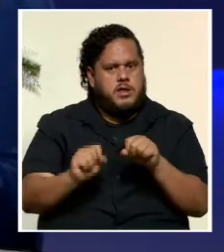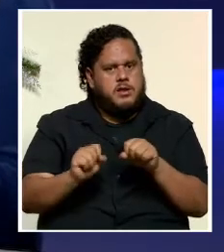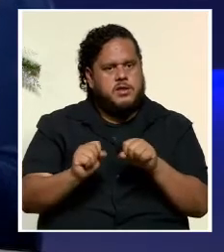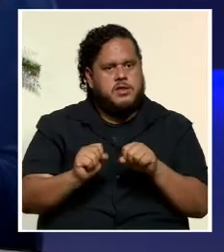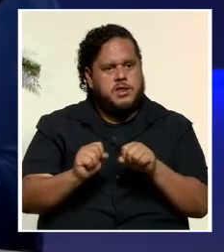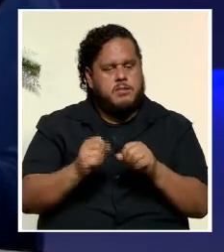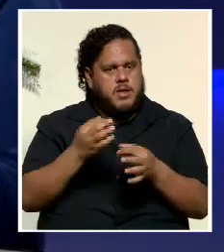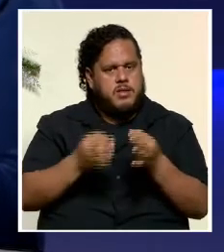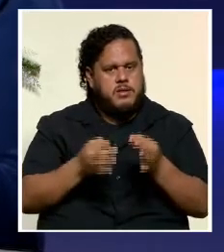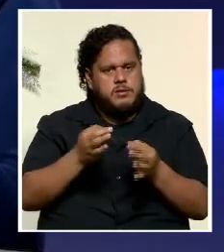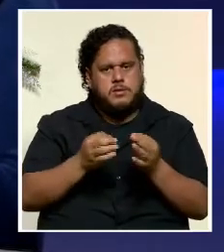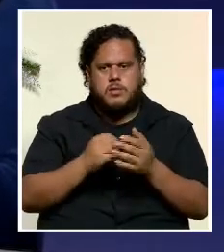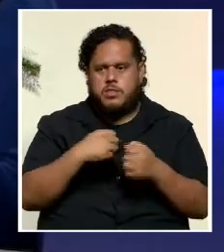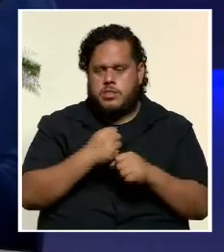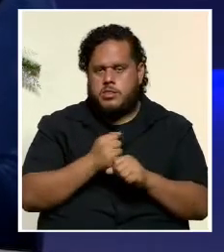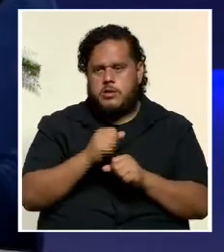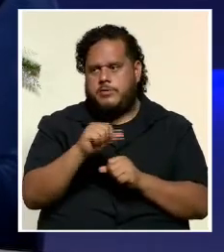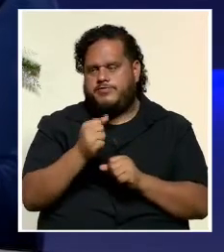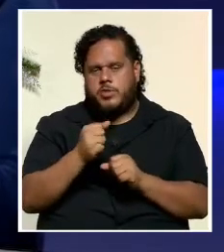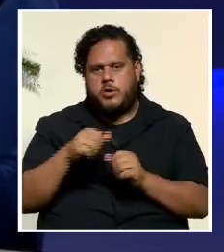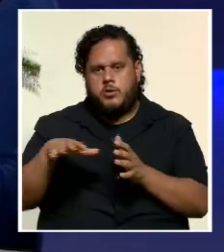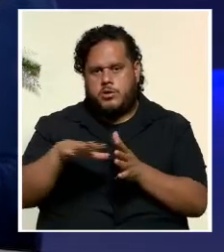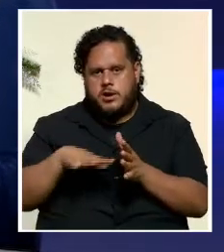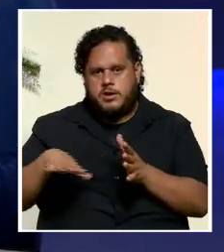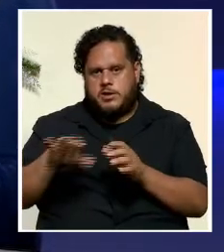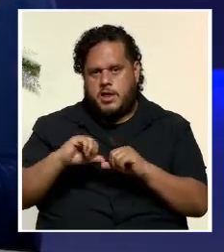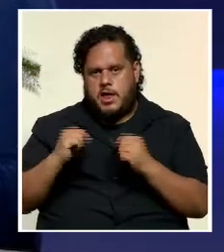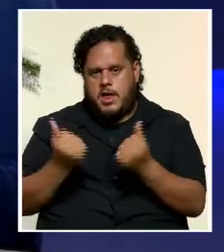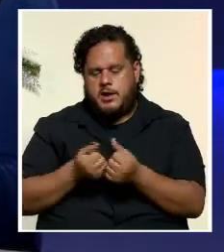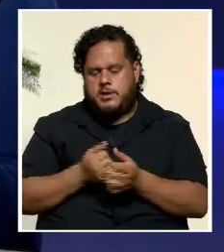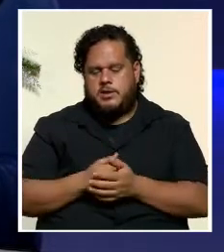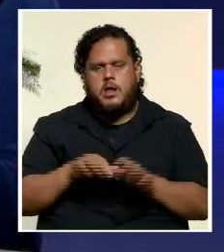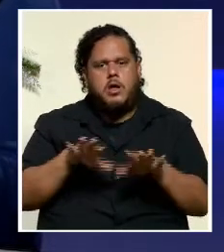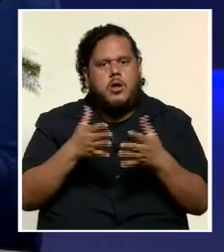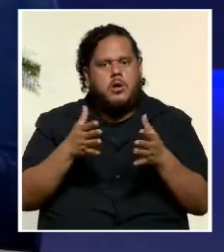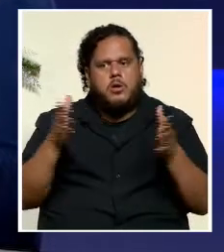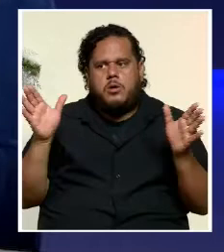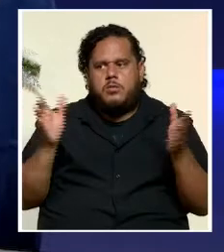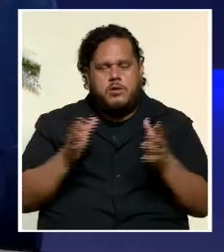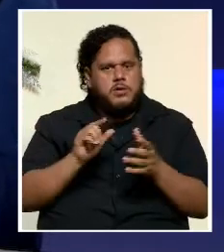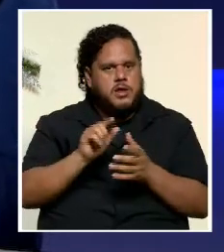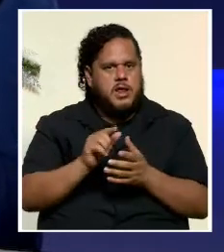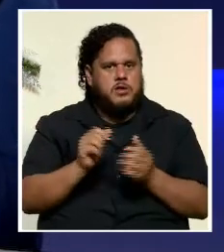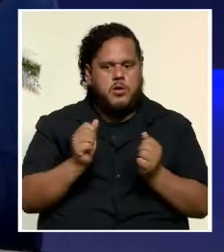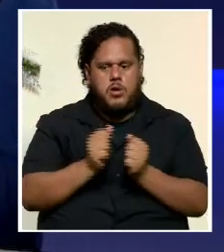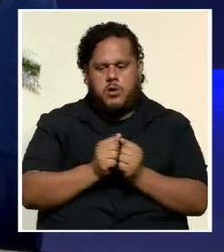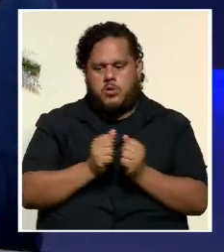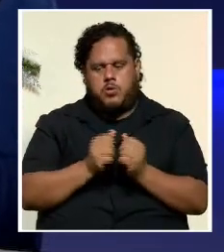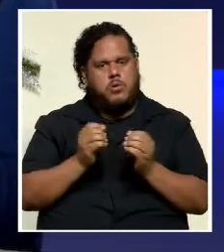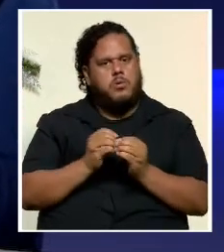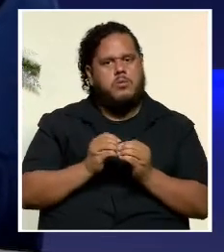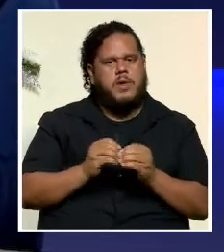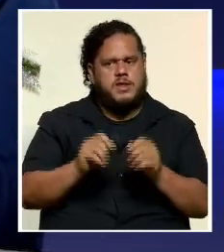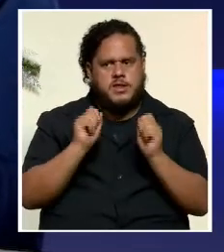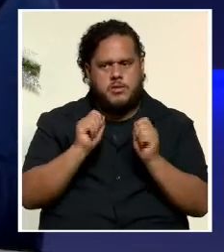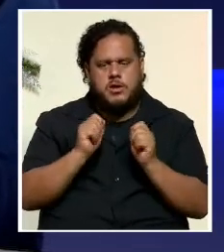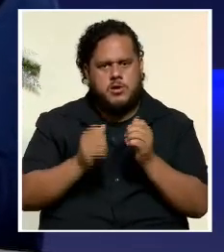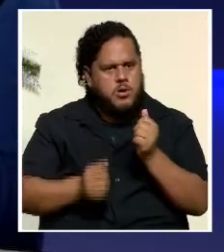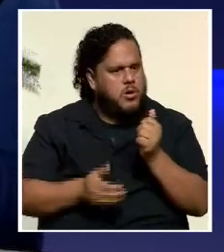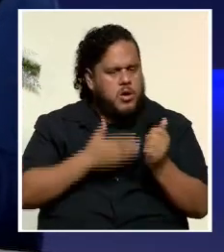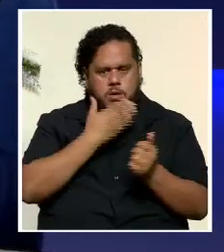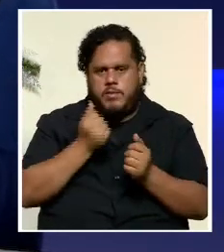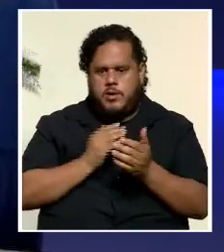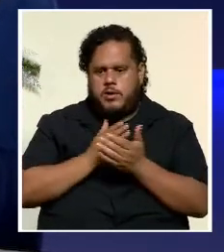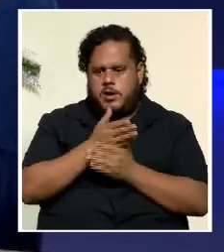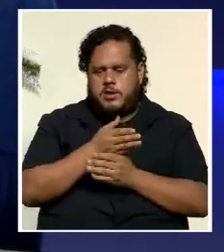de justicia, nos las hace en otros campos. ¿Cómo reducir esa brecha? Con más educación, mayor acceso a la